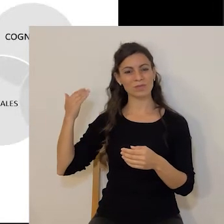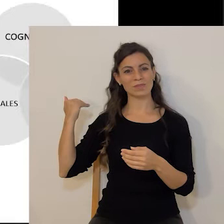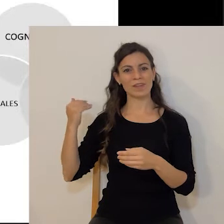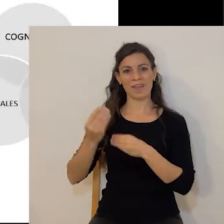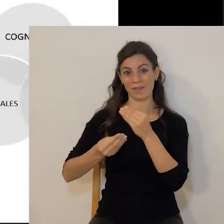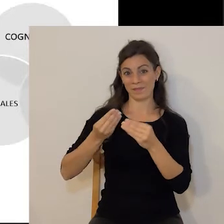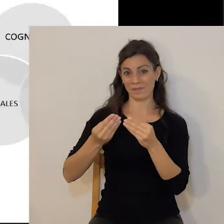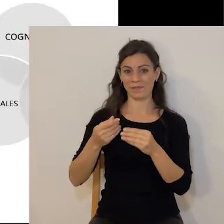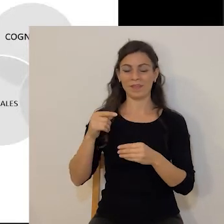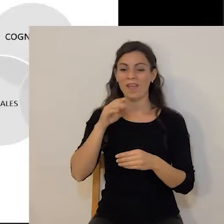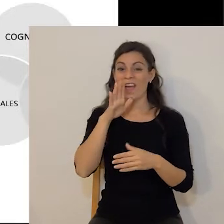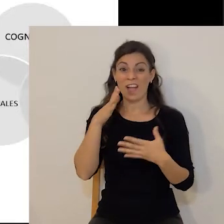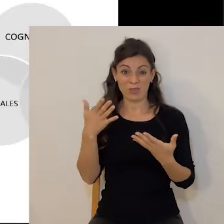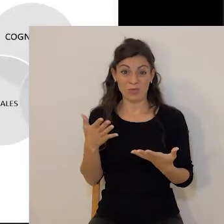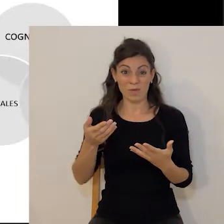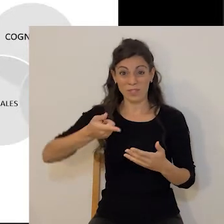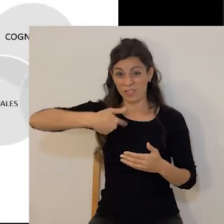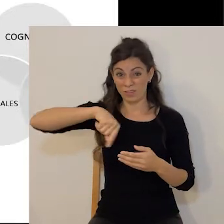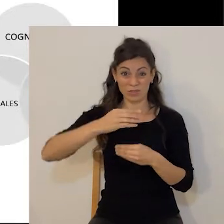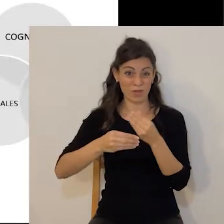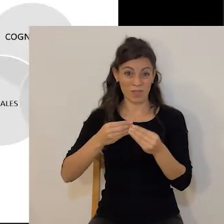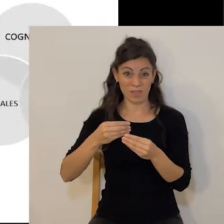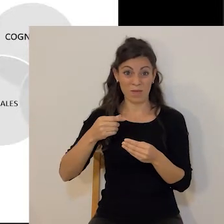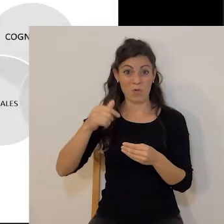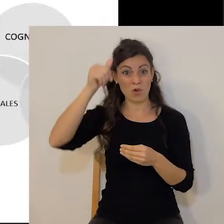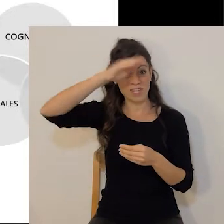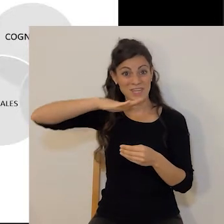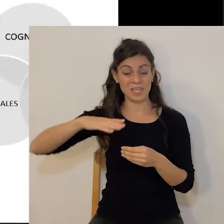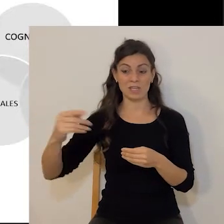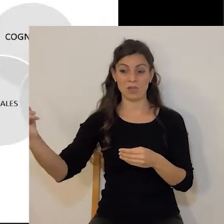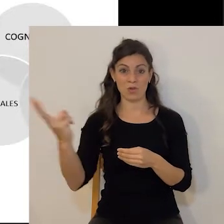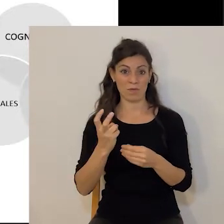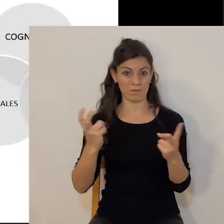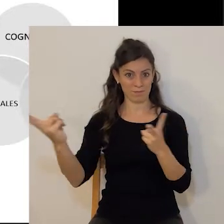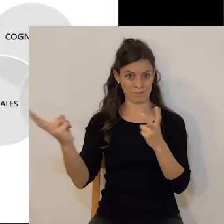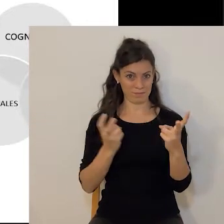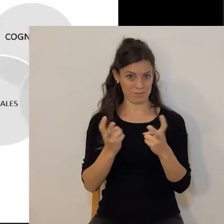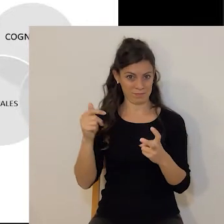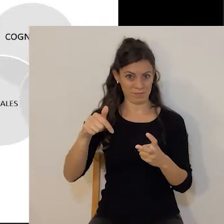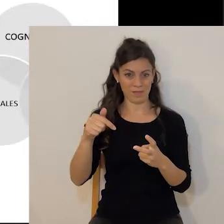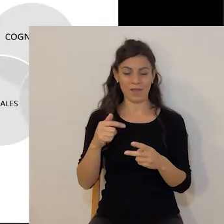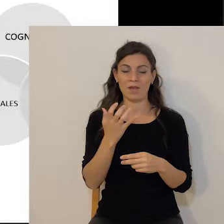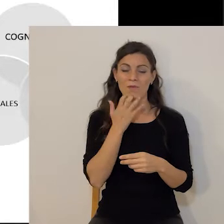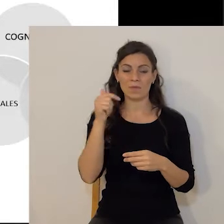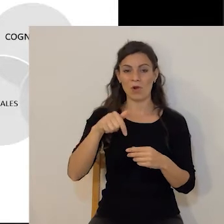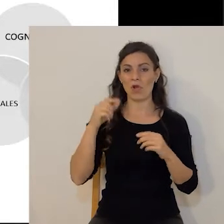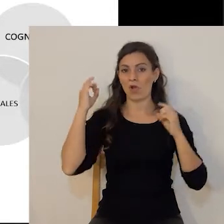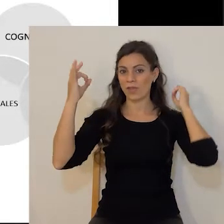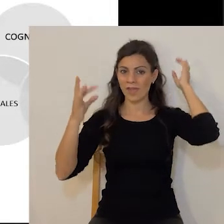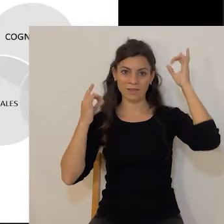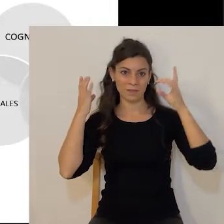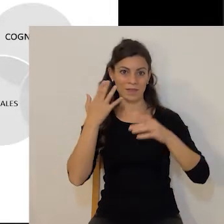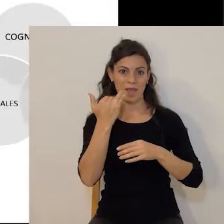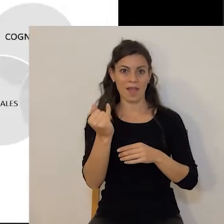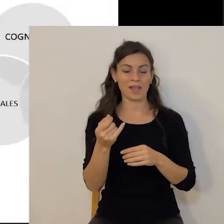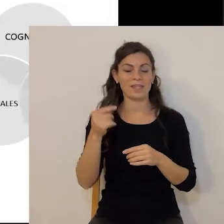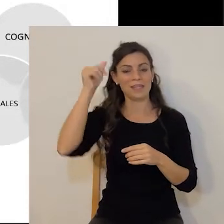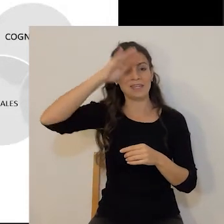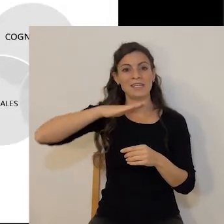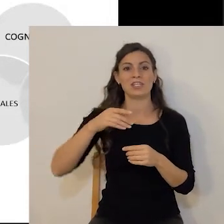nos pasa hoy en día, que vienen aquí los niños. Hoy mismo hay una actividad con niños y niñas que tienen necesidades